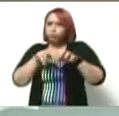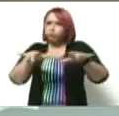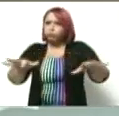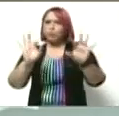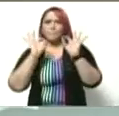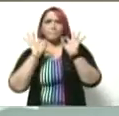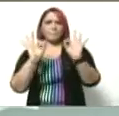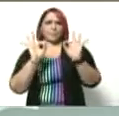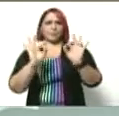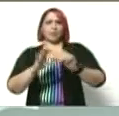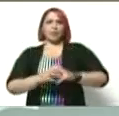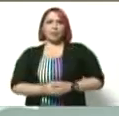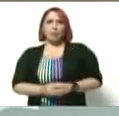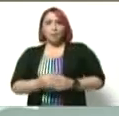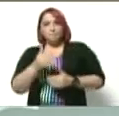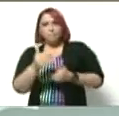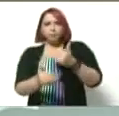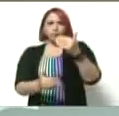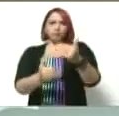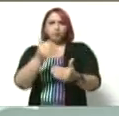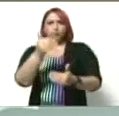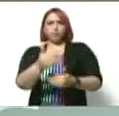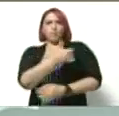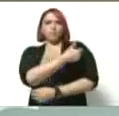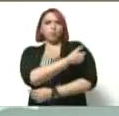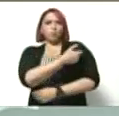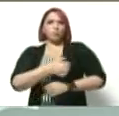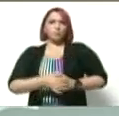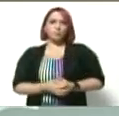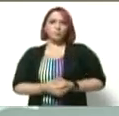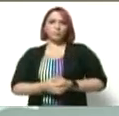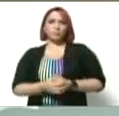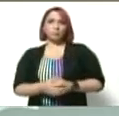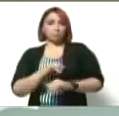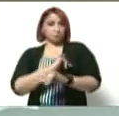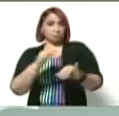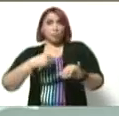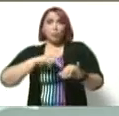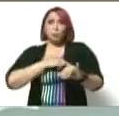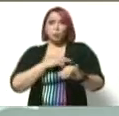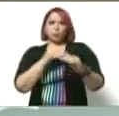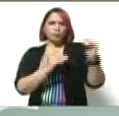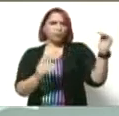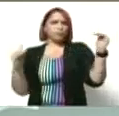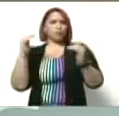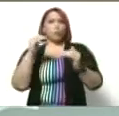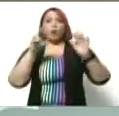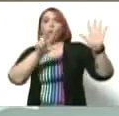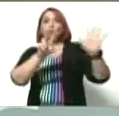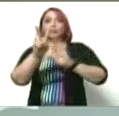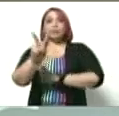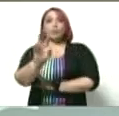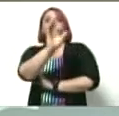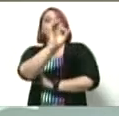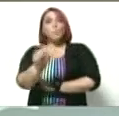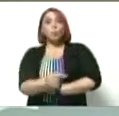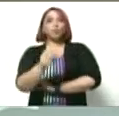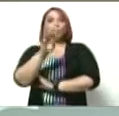en este proceso de vacunación ya nosotros hemos alcanzado el 80 y 2.4 por ciento